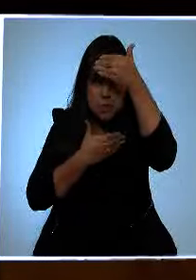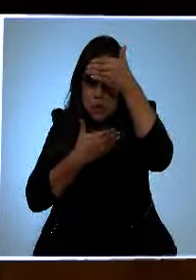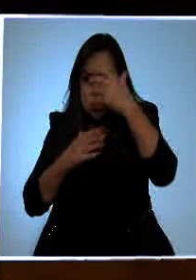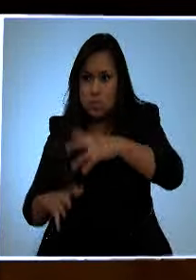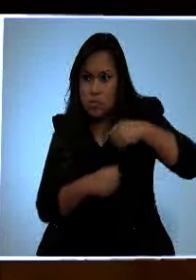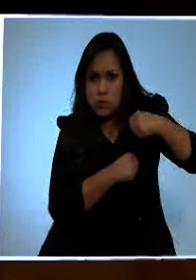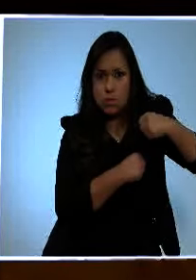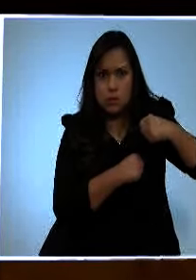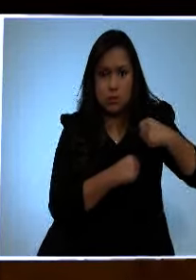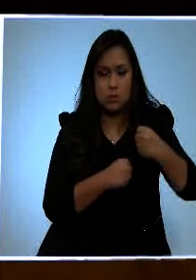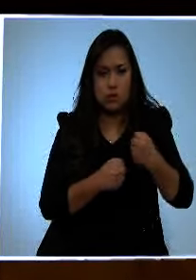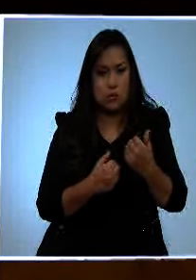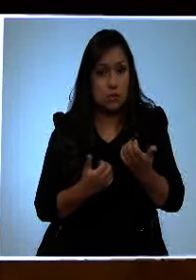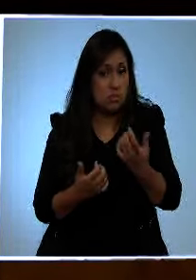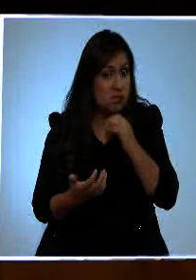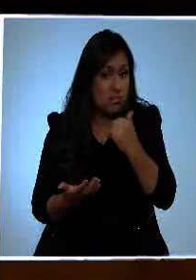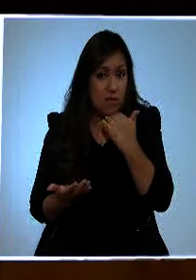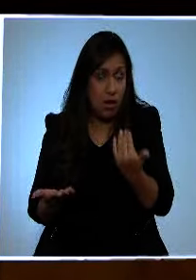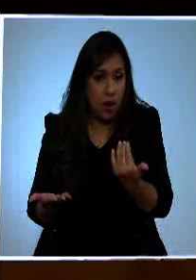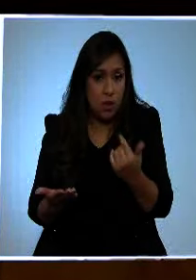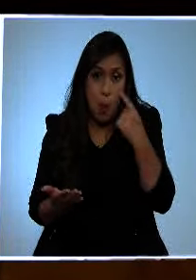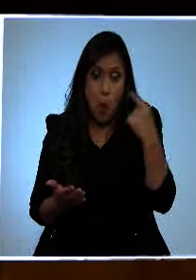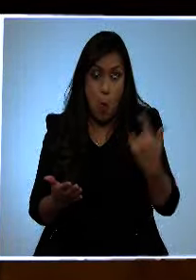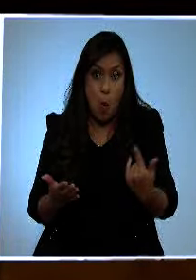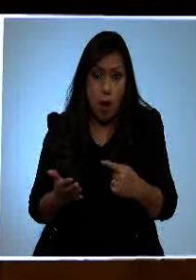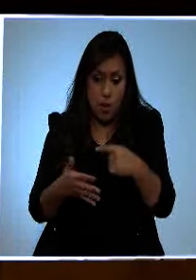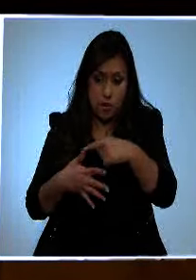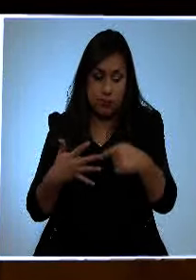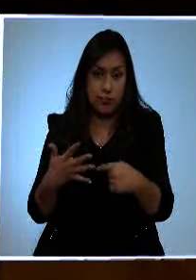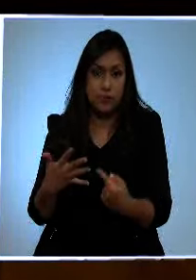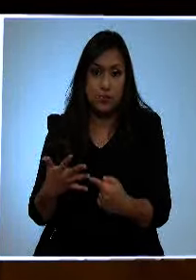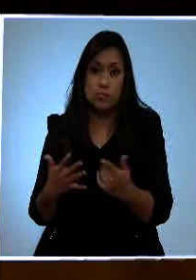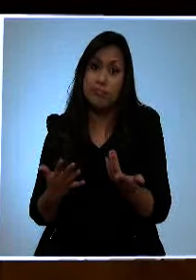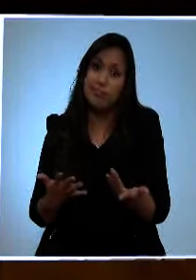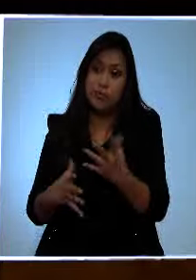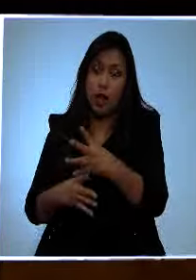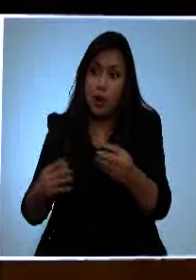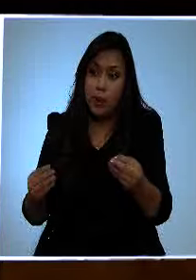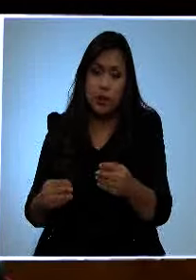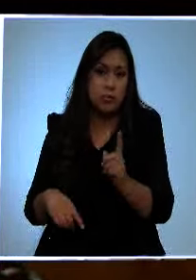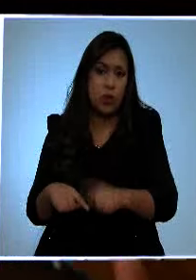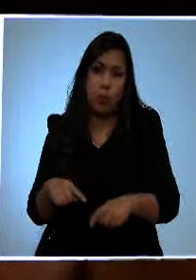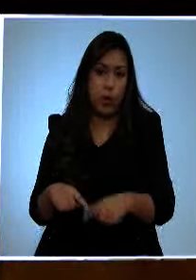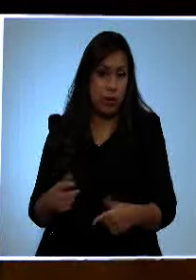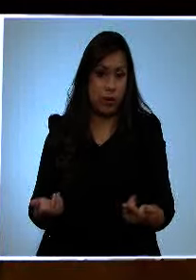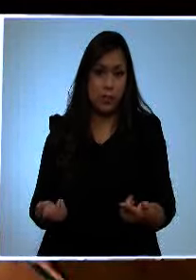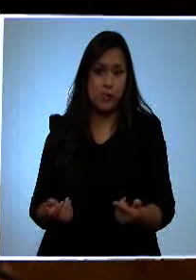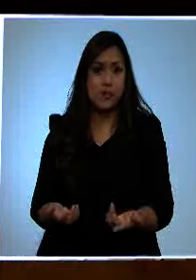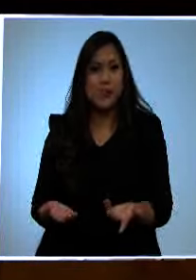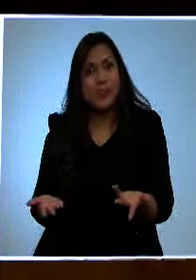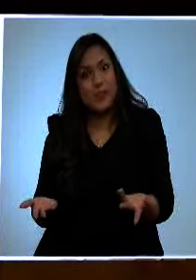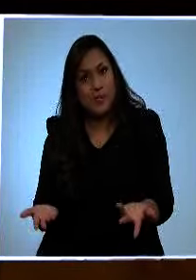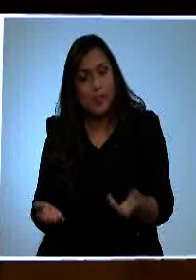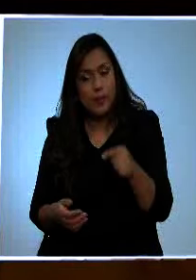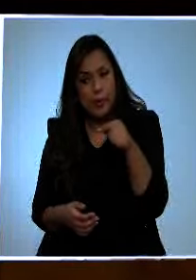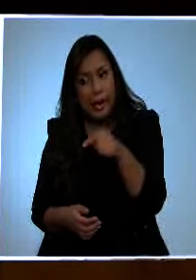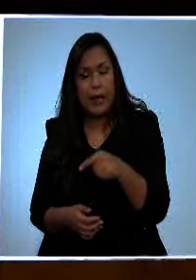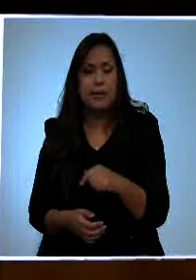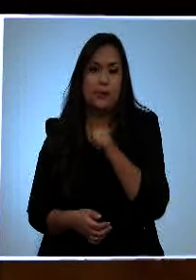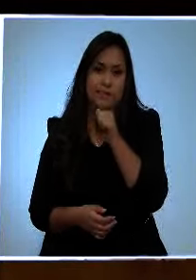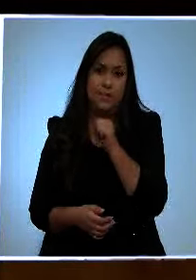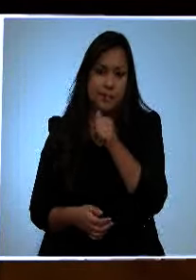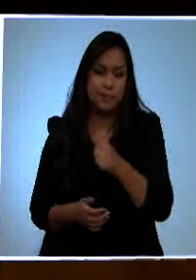pruebas pero que sin embargo por estar en calidad de desaparecido no se lo puede continuar es decir tenemos una divagación en este